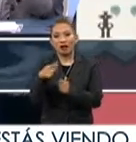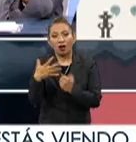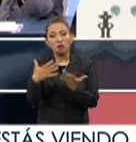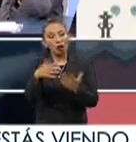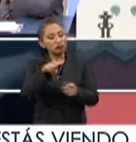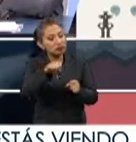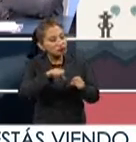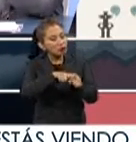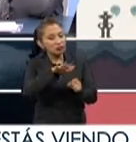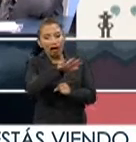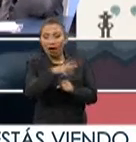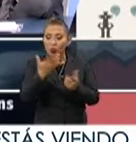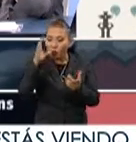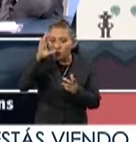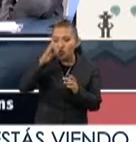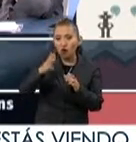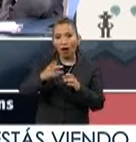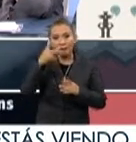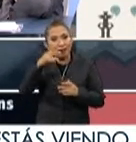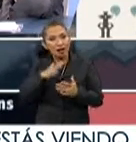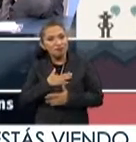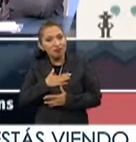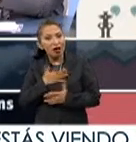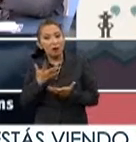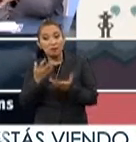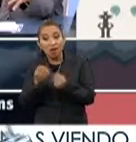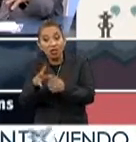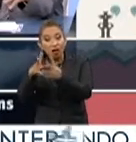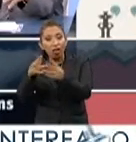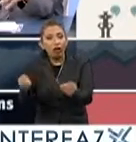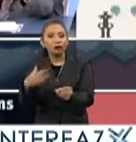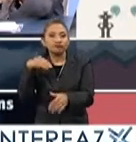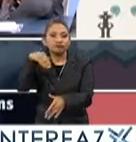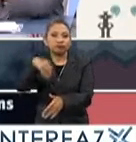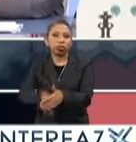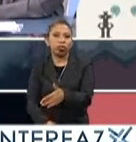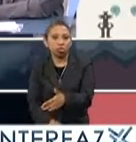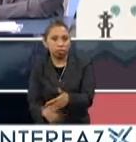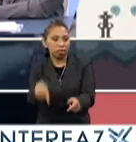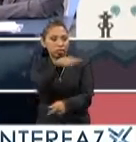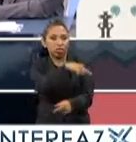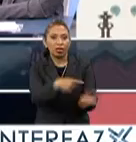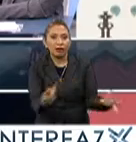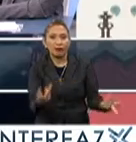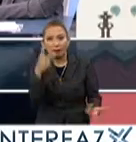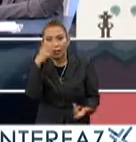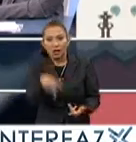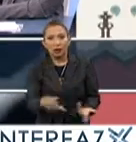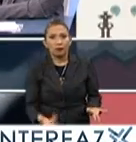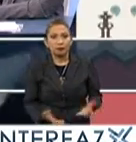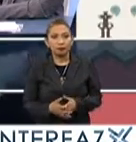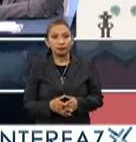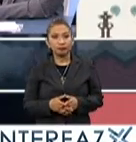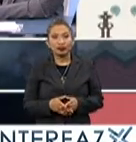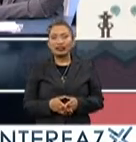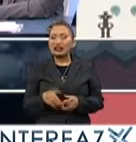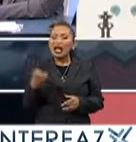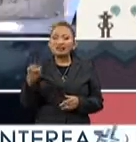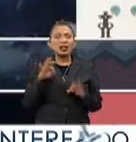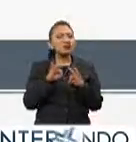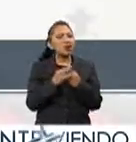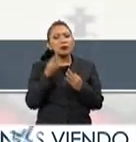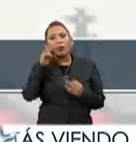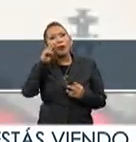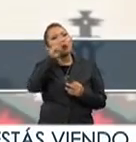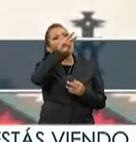crecer como sociedad, crecer como cultura mexicana, ¿no? Perderla es achicarnos, esa es mi visión, ¿no? Son formas de